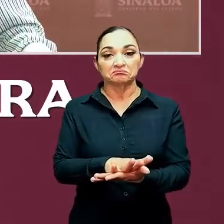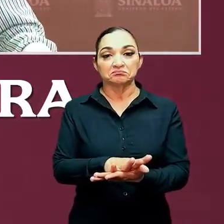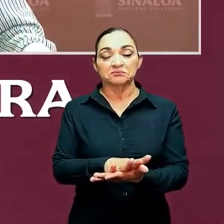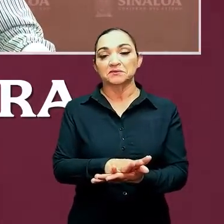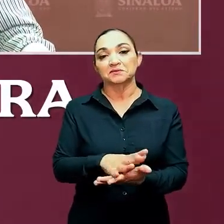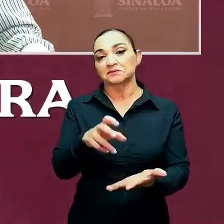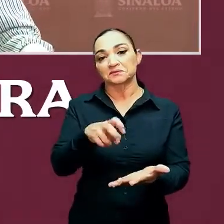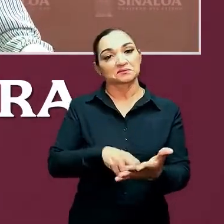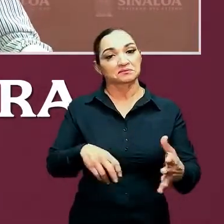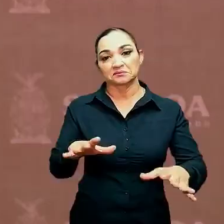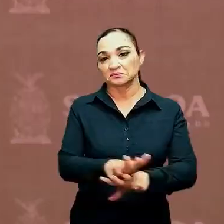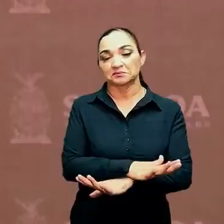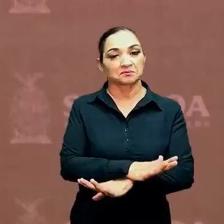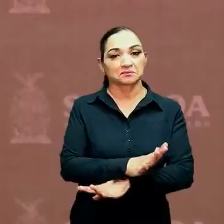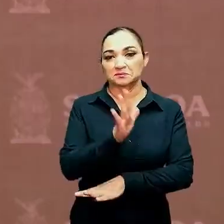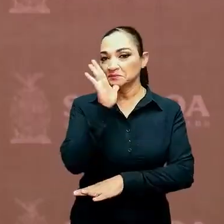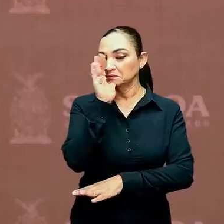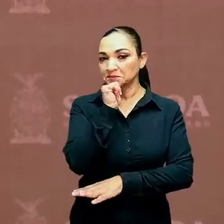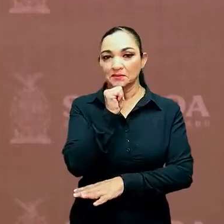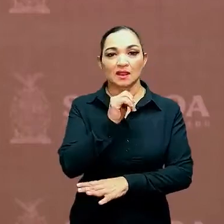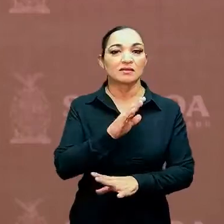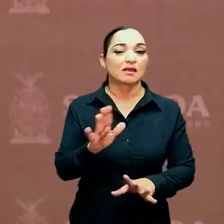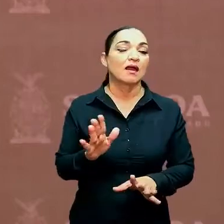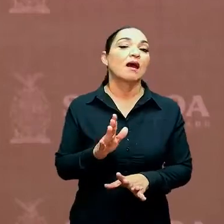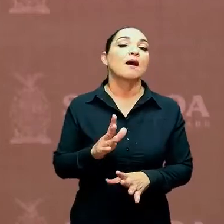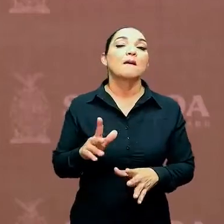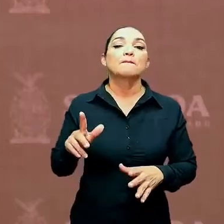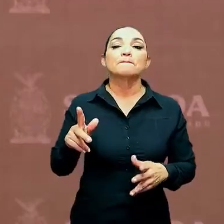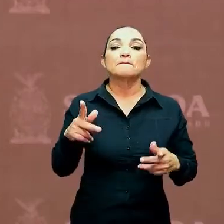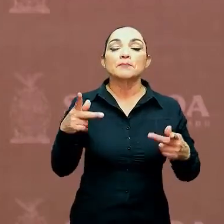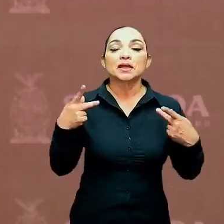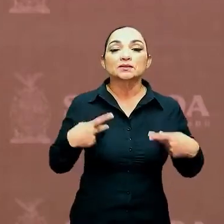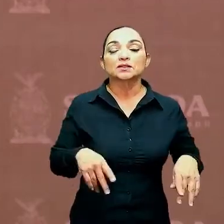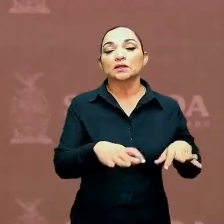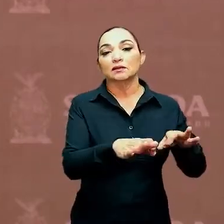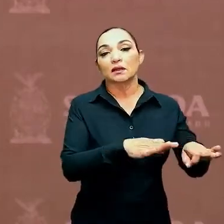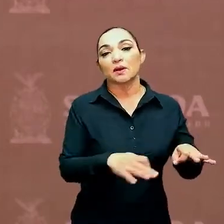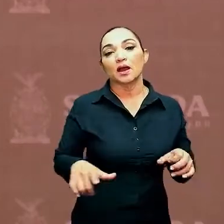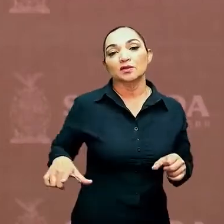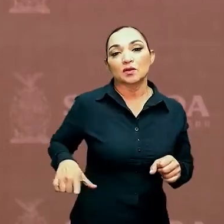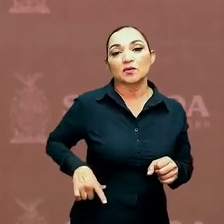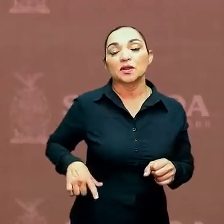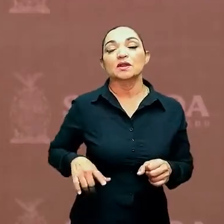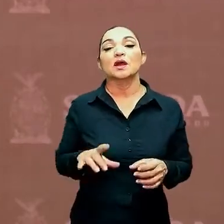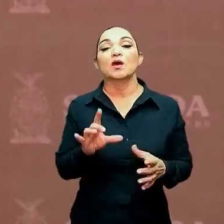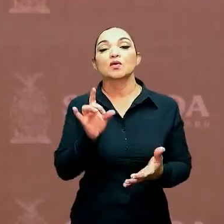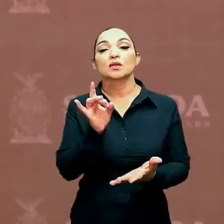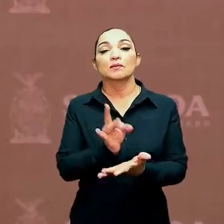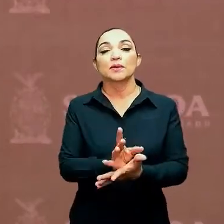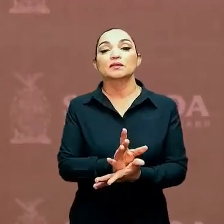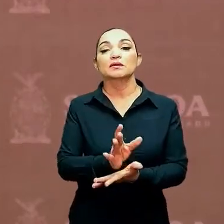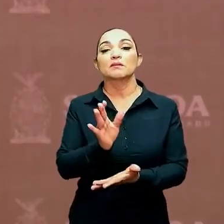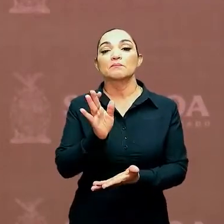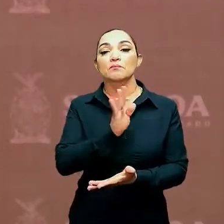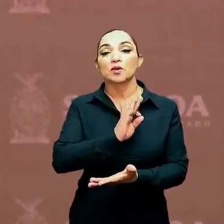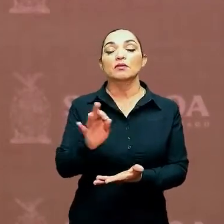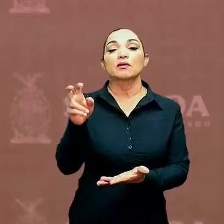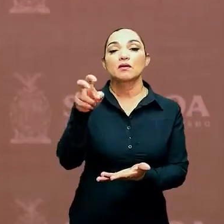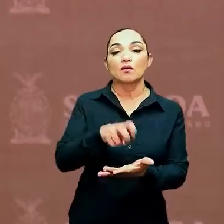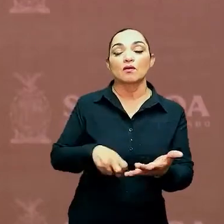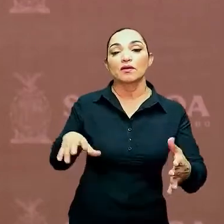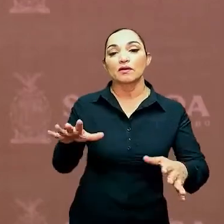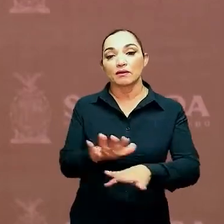correcciones. Ya el funcionario que terminó solo puede corregir y puede revisar lo que le